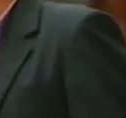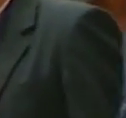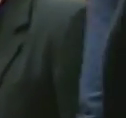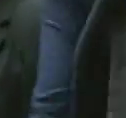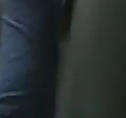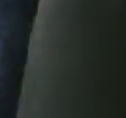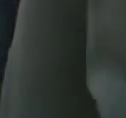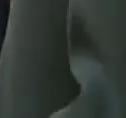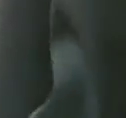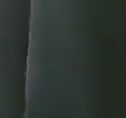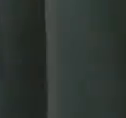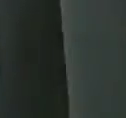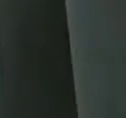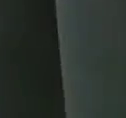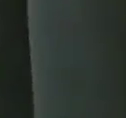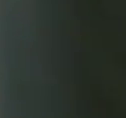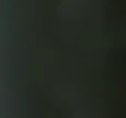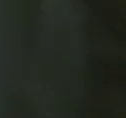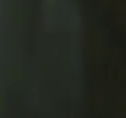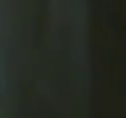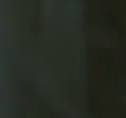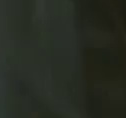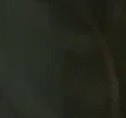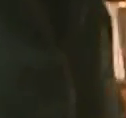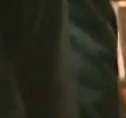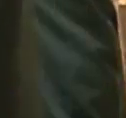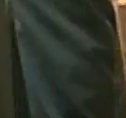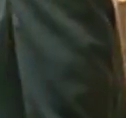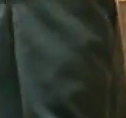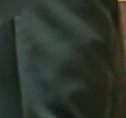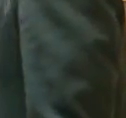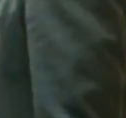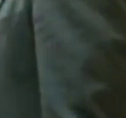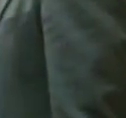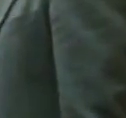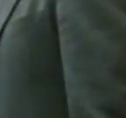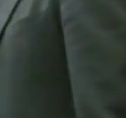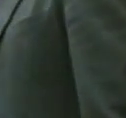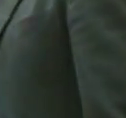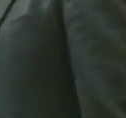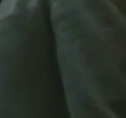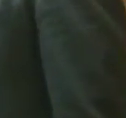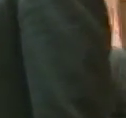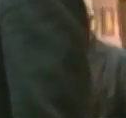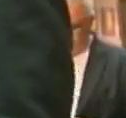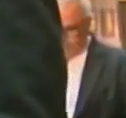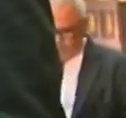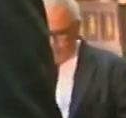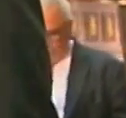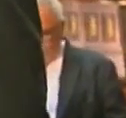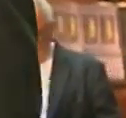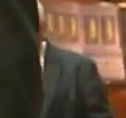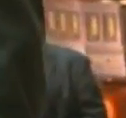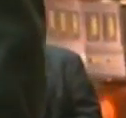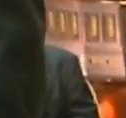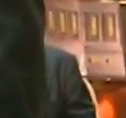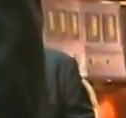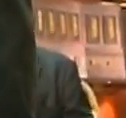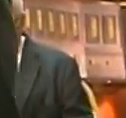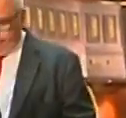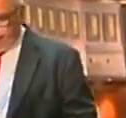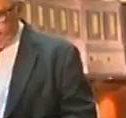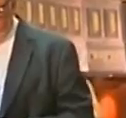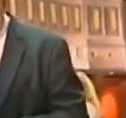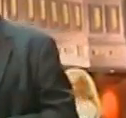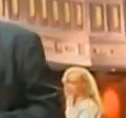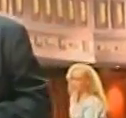proyecto de respaldo y refinanciamiento, de la deuda externa de ley fue dirigido por el